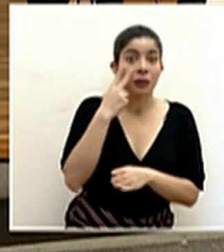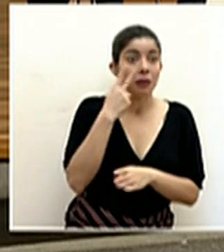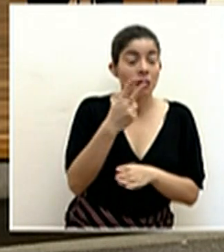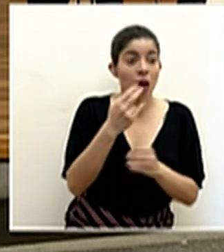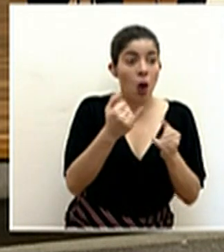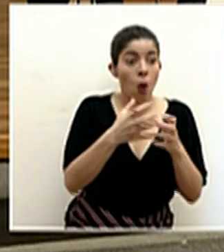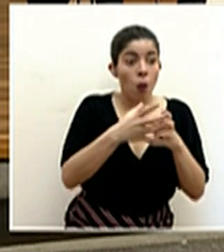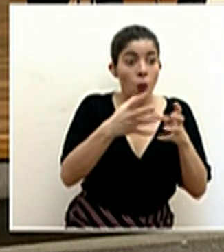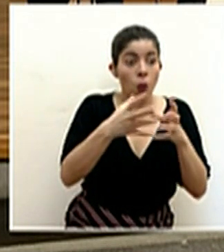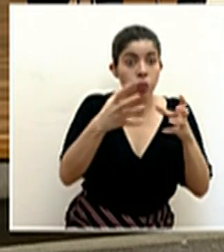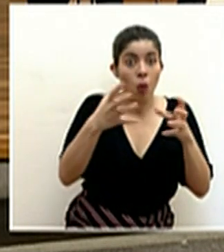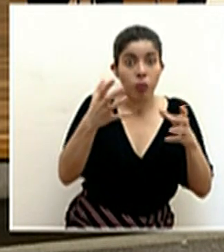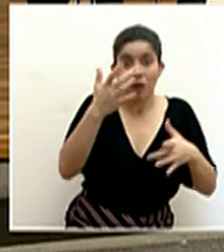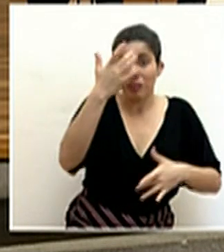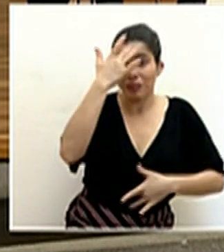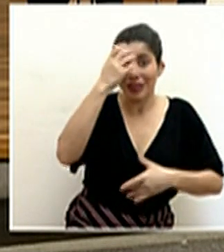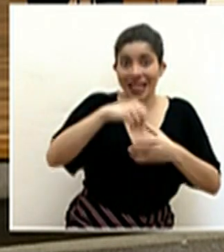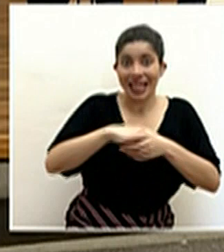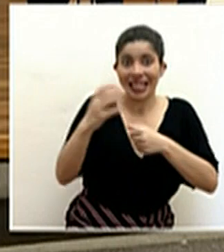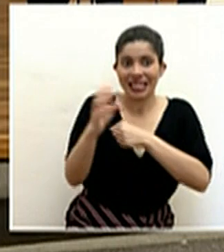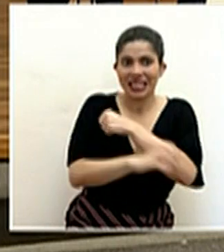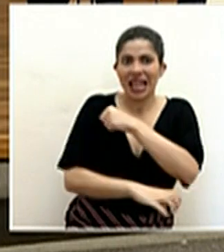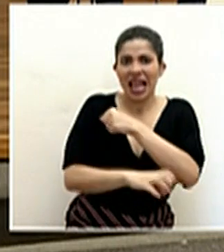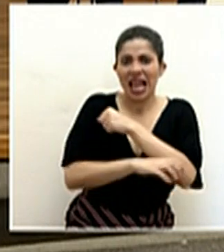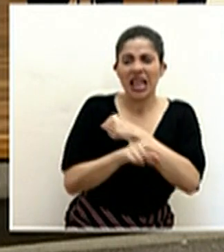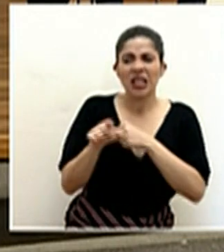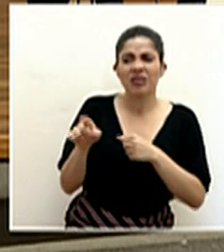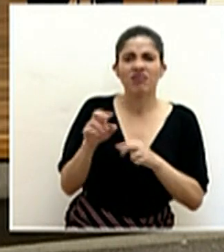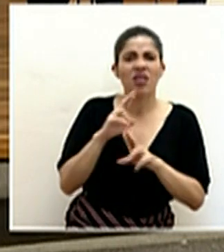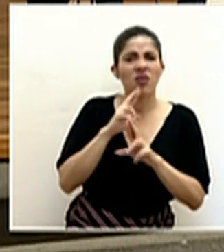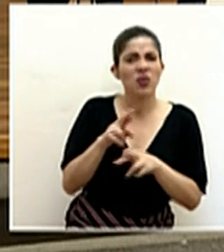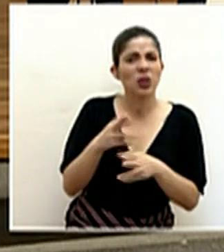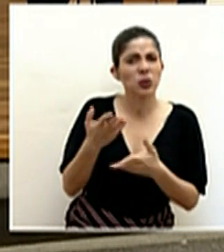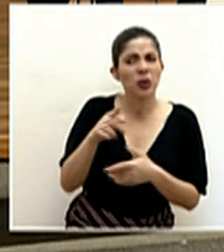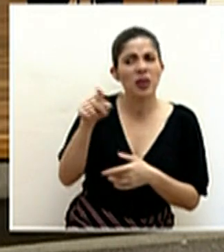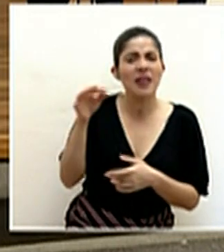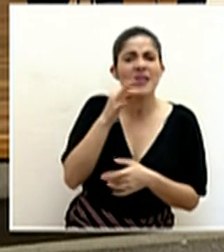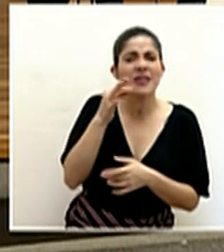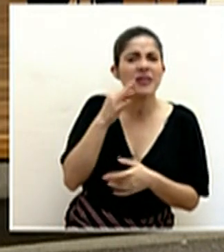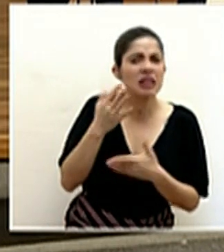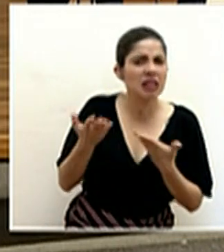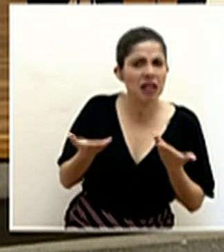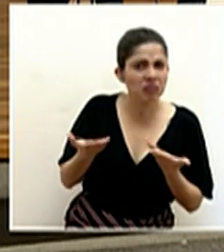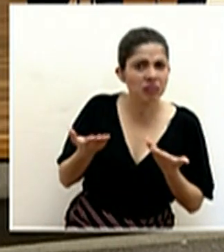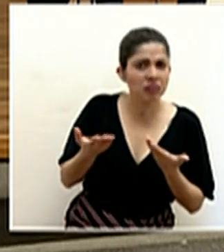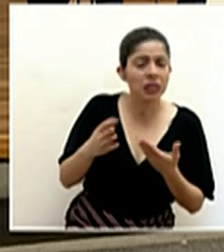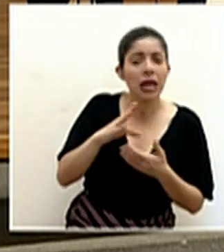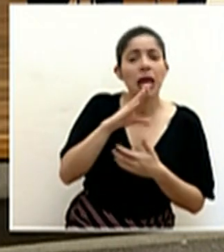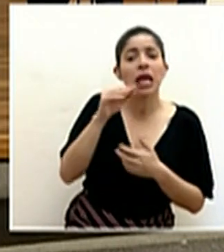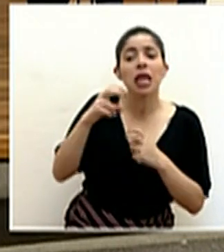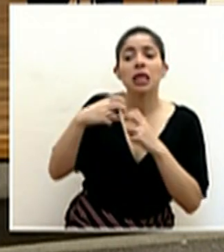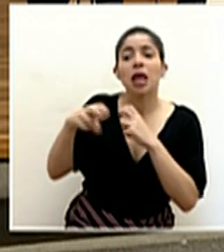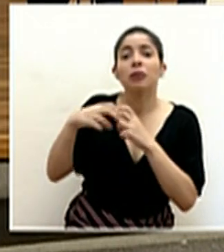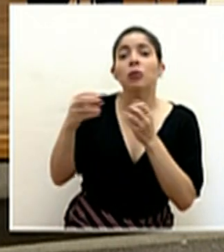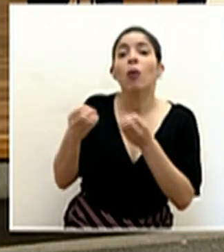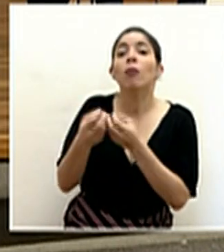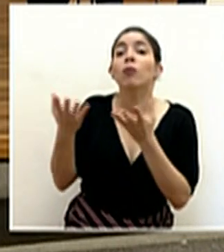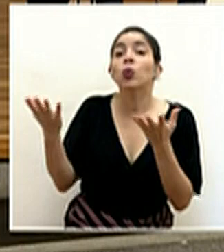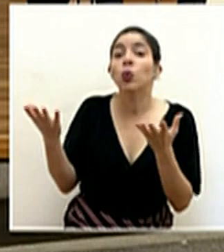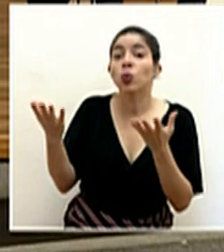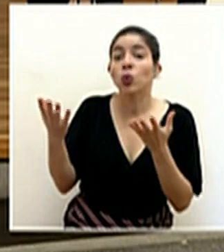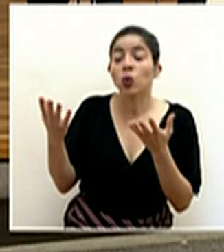de números de infectados extranjeros, ¿cuál es el resultado a hoy en esas fincas? Y con respecto al transporte público,